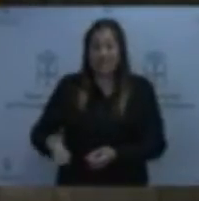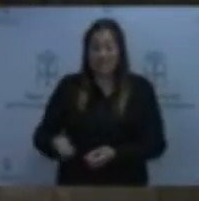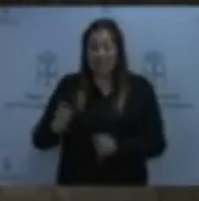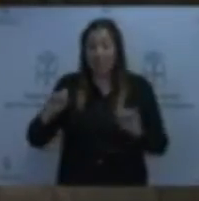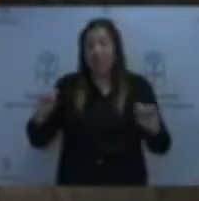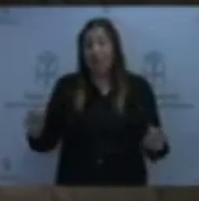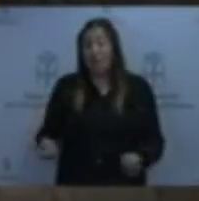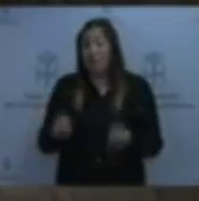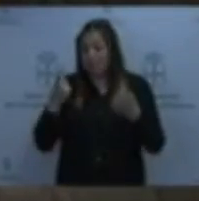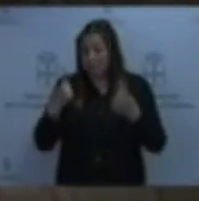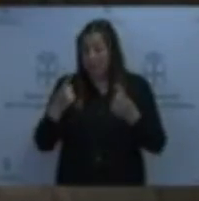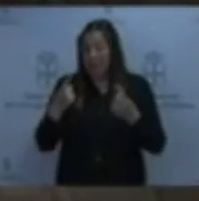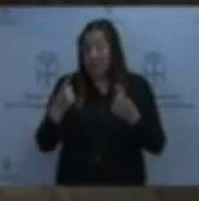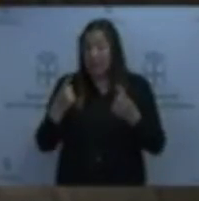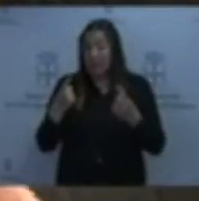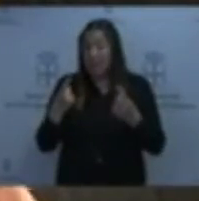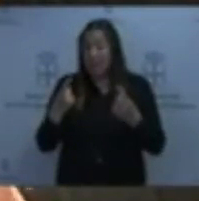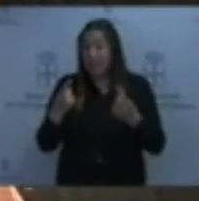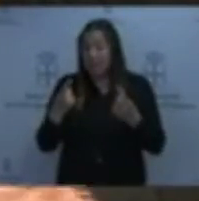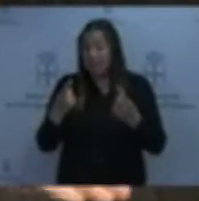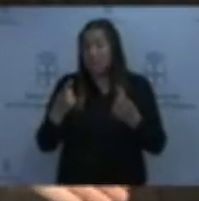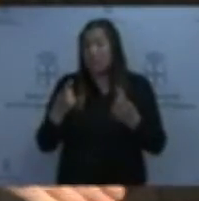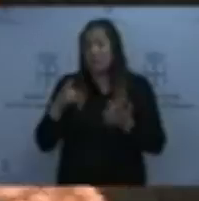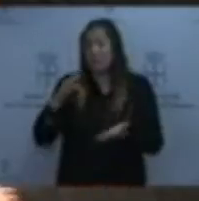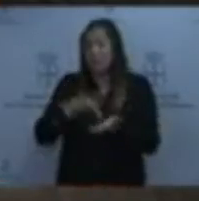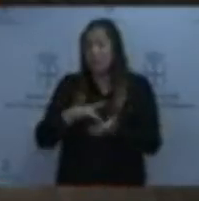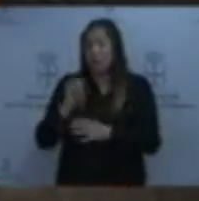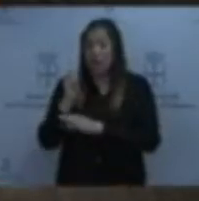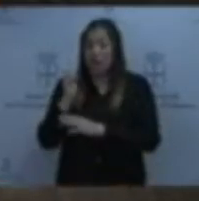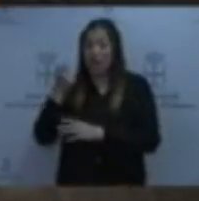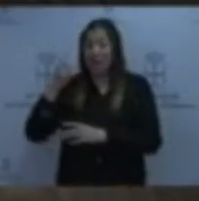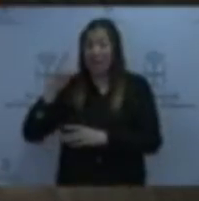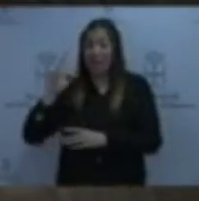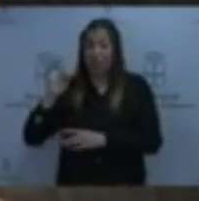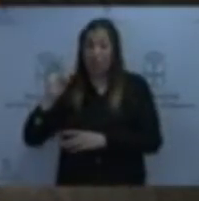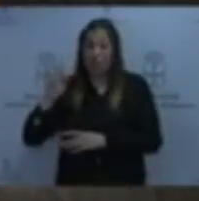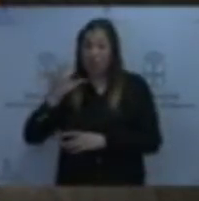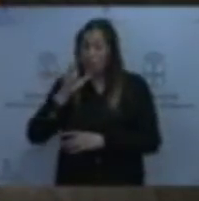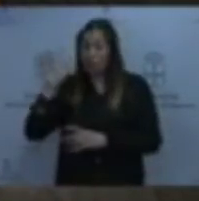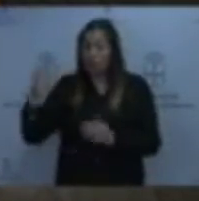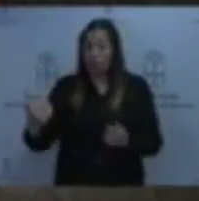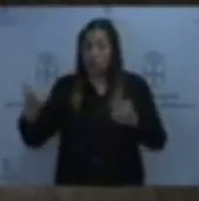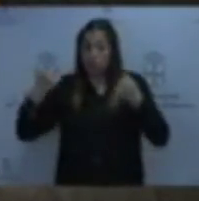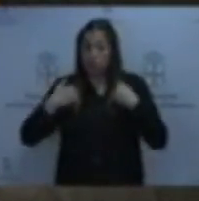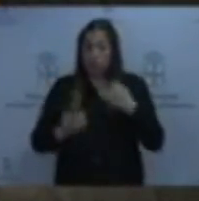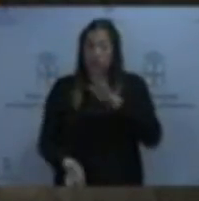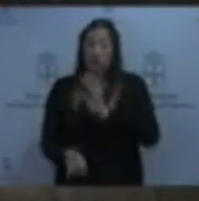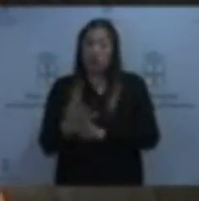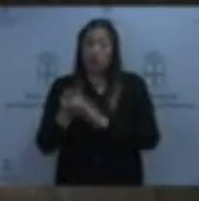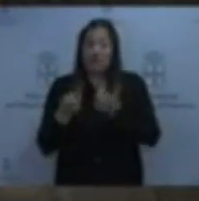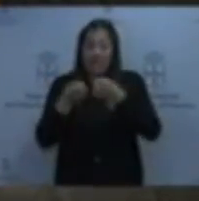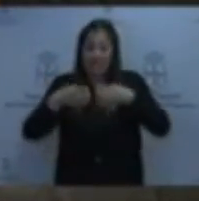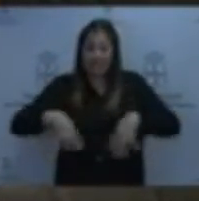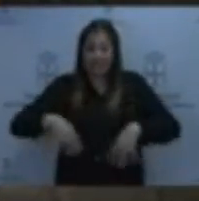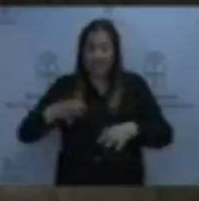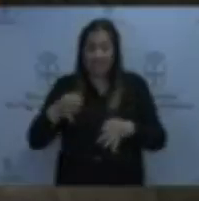y definitiva por parte del Adolfo Posada, que es quien ha constituido los tribunales y quien ha llevado a través de su encomienda de gestión.